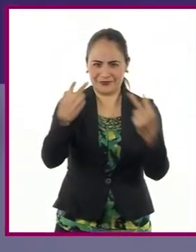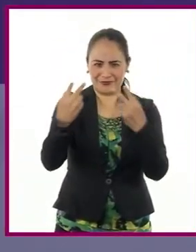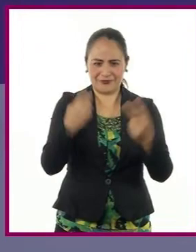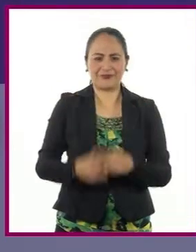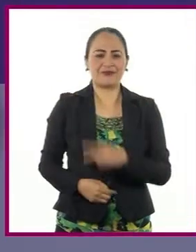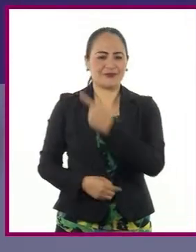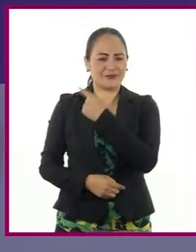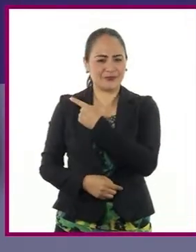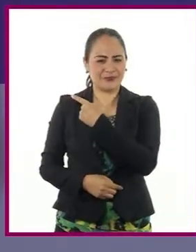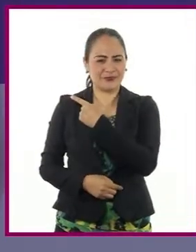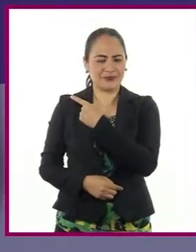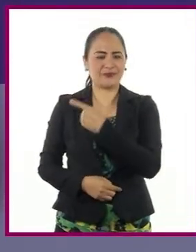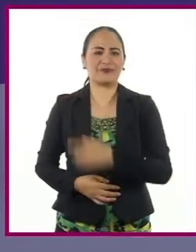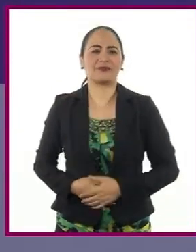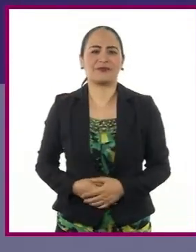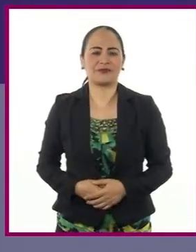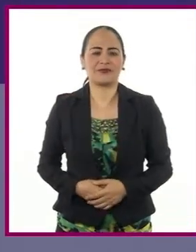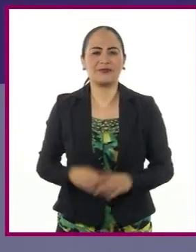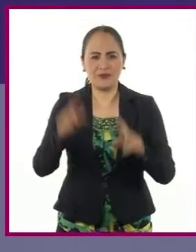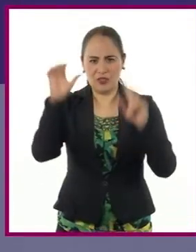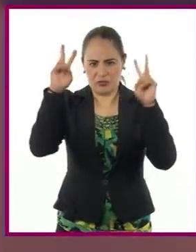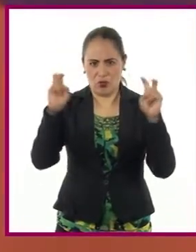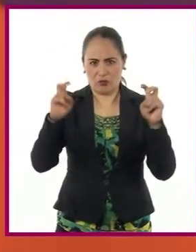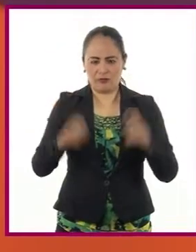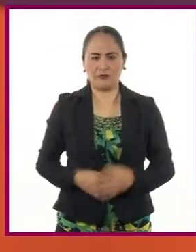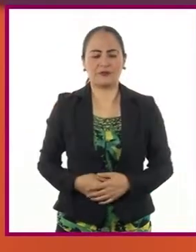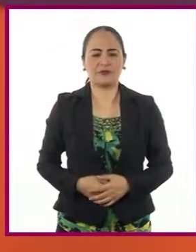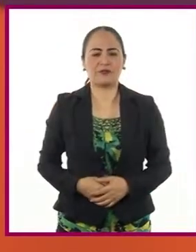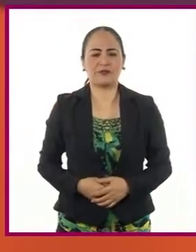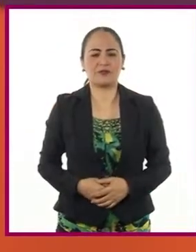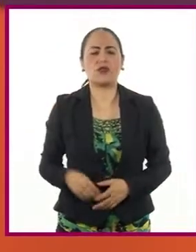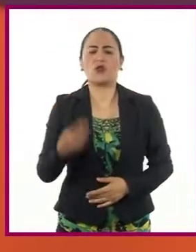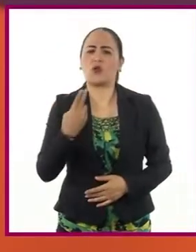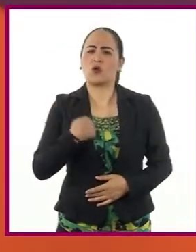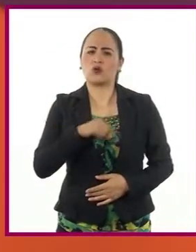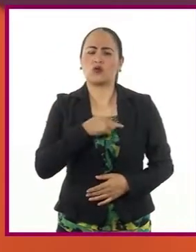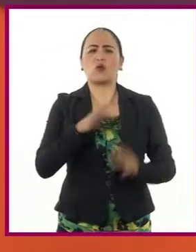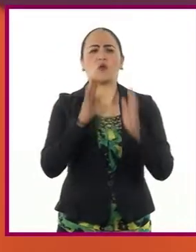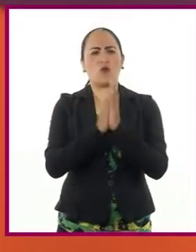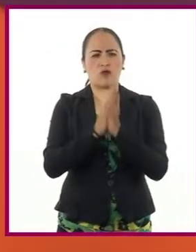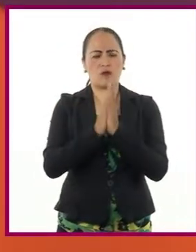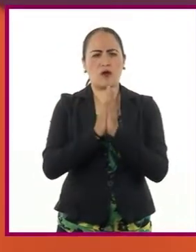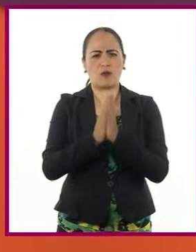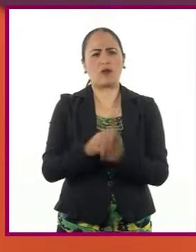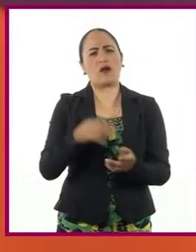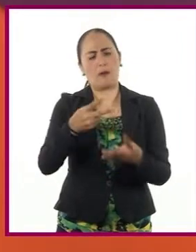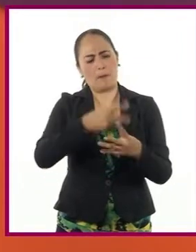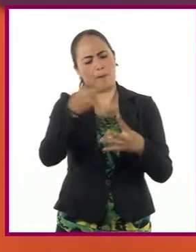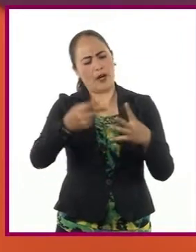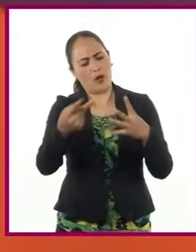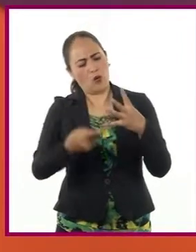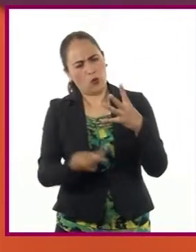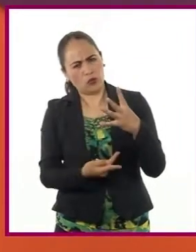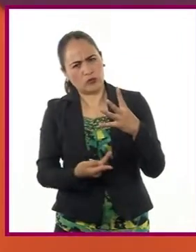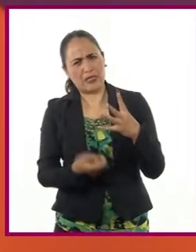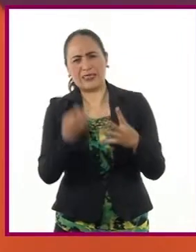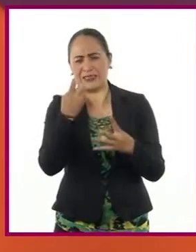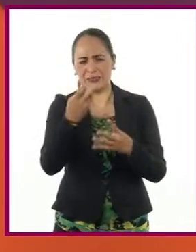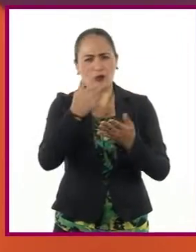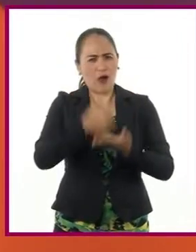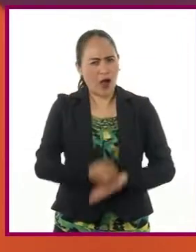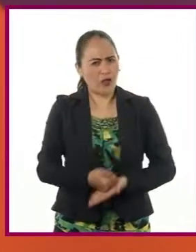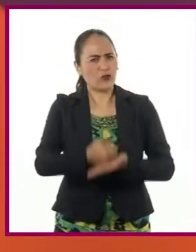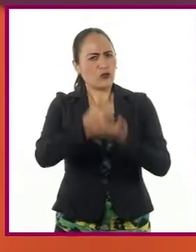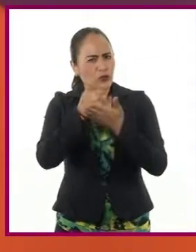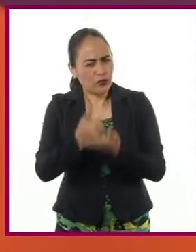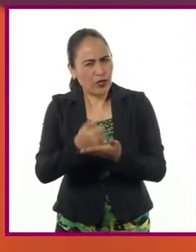podemos aprender de los conflictos? Para comenzar, quisiéramos que escuchen las respuestas a un par de preguntas que nos ayudarán a